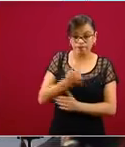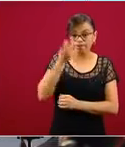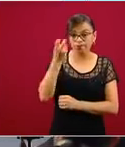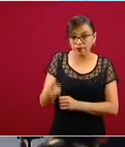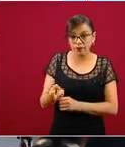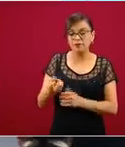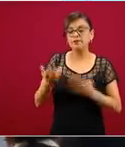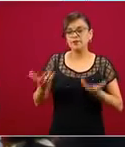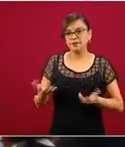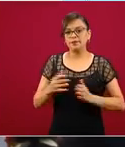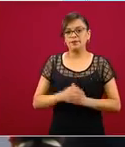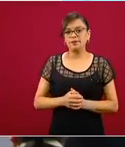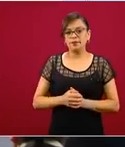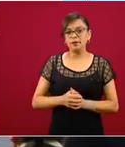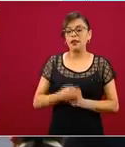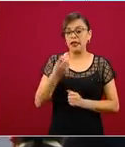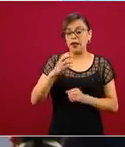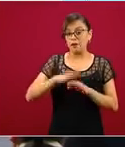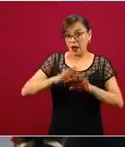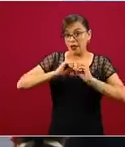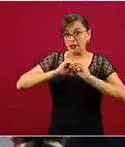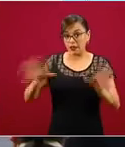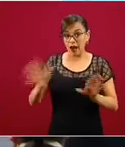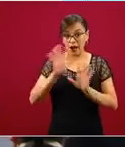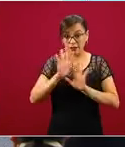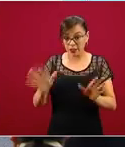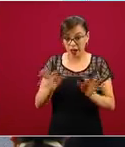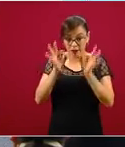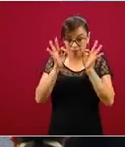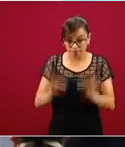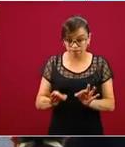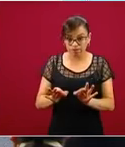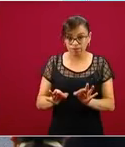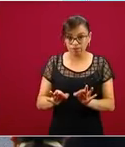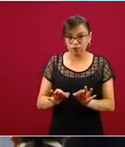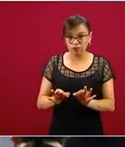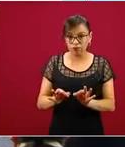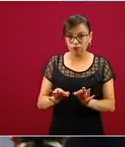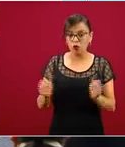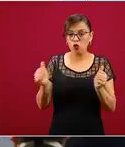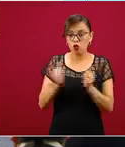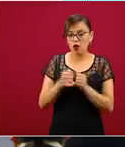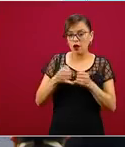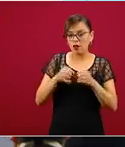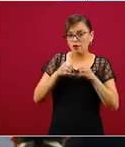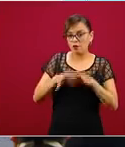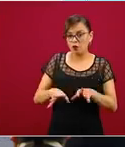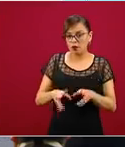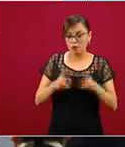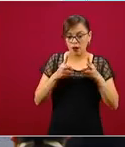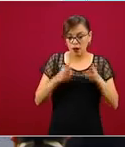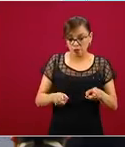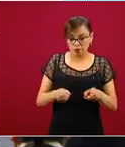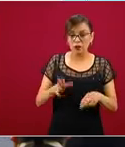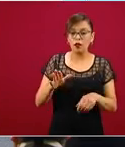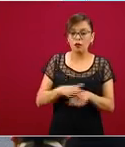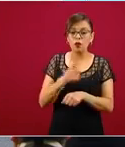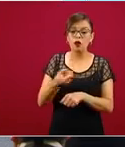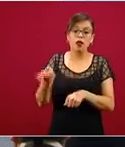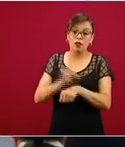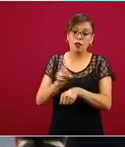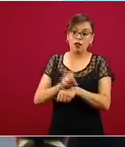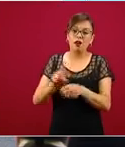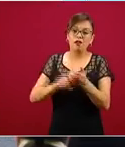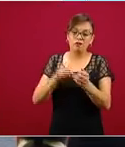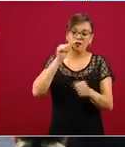color, Chiapas está en tal otro. No, cuando sea el definitivo, más cercano con el corte de información que cambia todos los días, ese va a